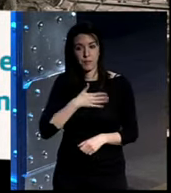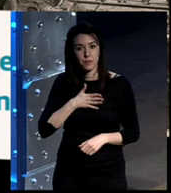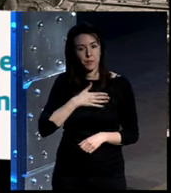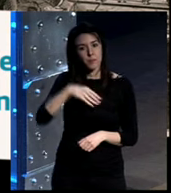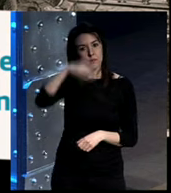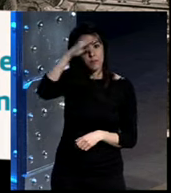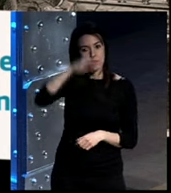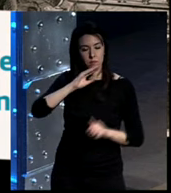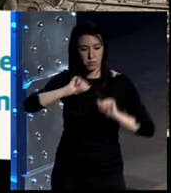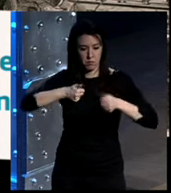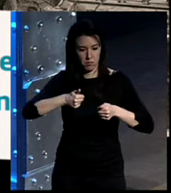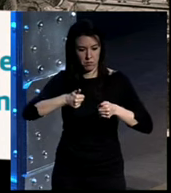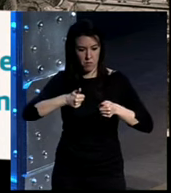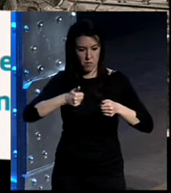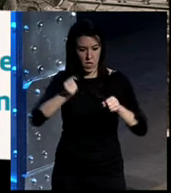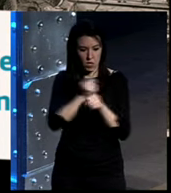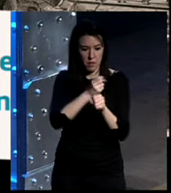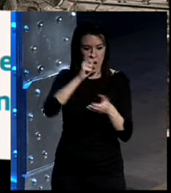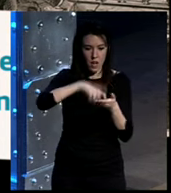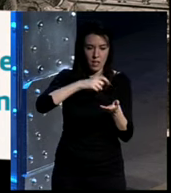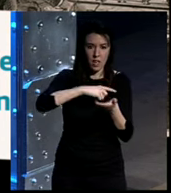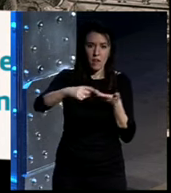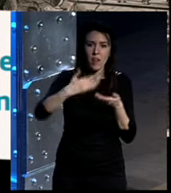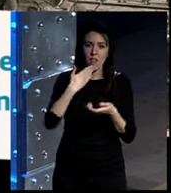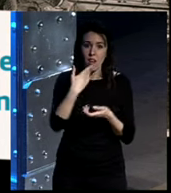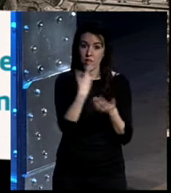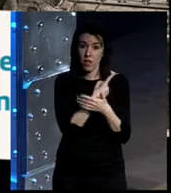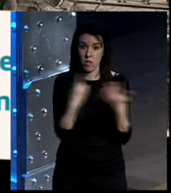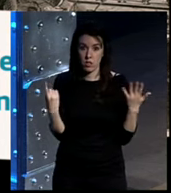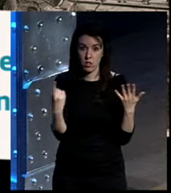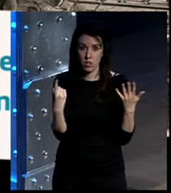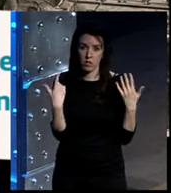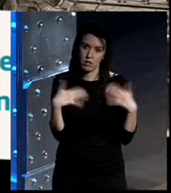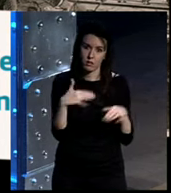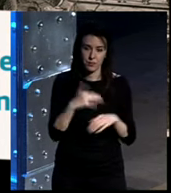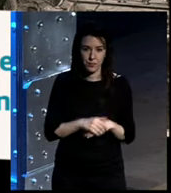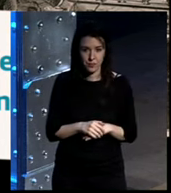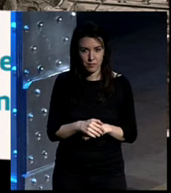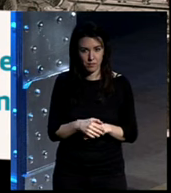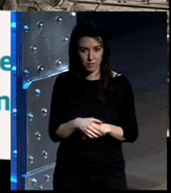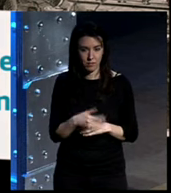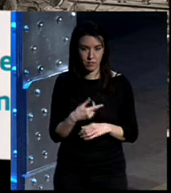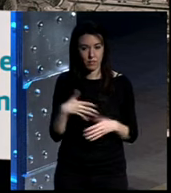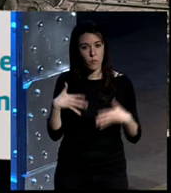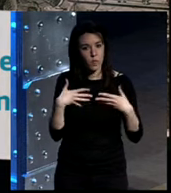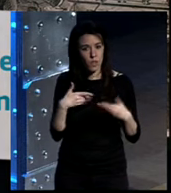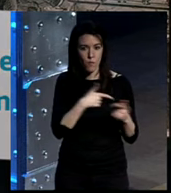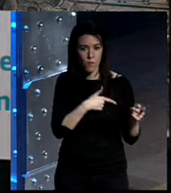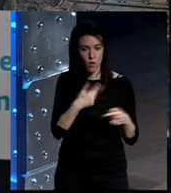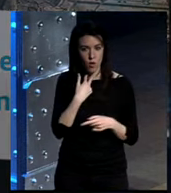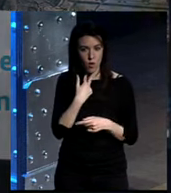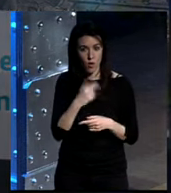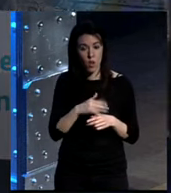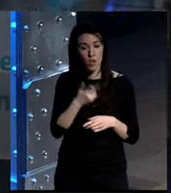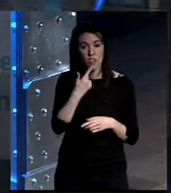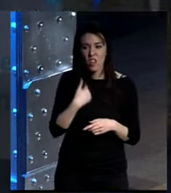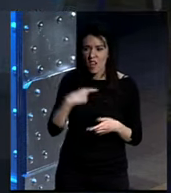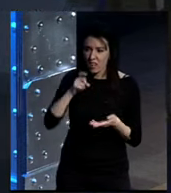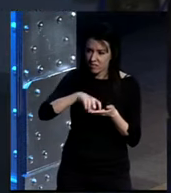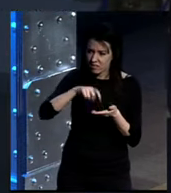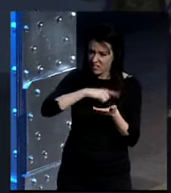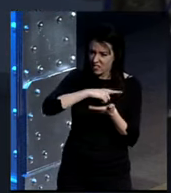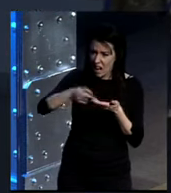empezó a trabajar en telégrafos a los 16 años. Y decía eso, telegrafista, cuando le preguntaban por su